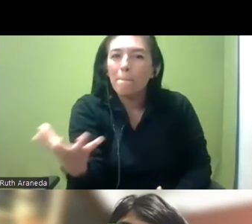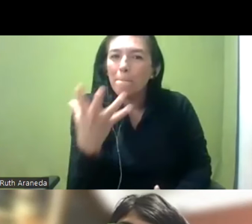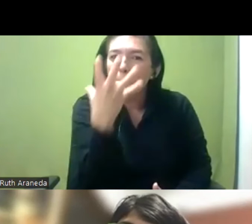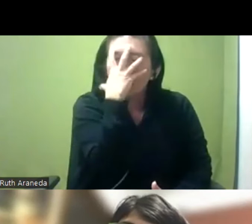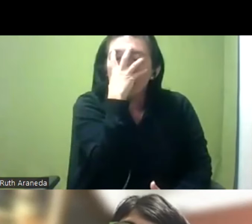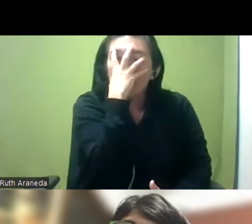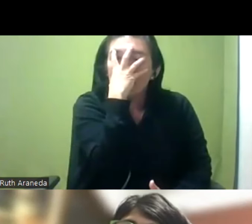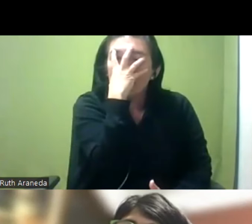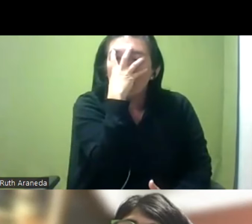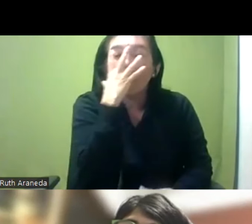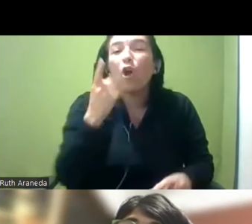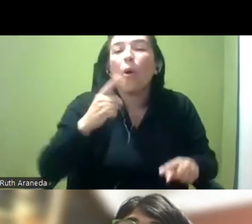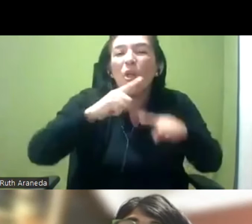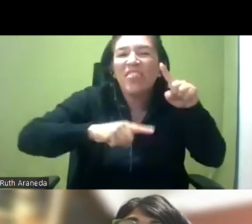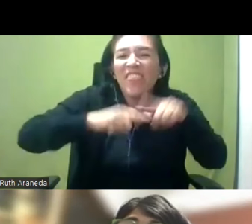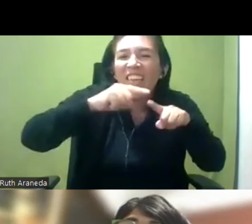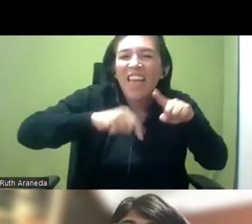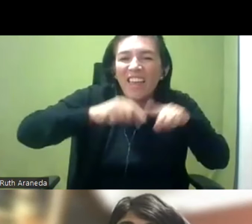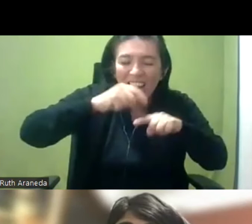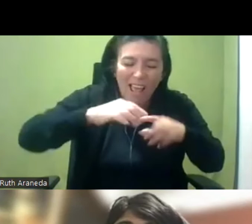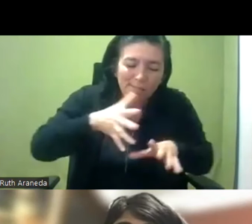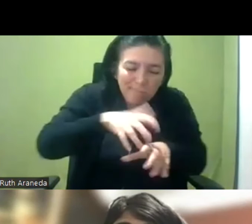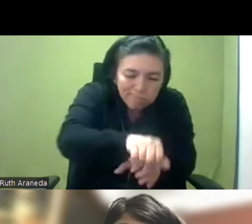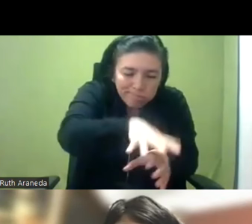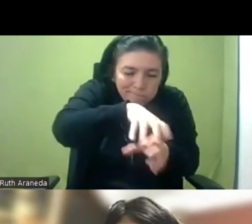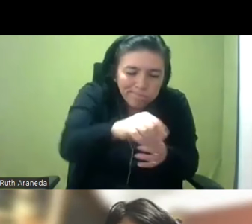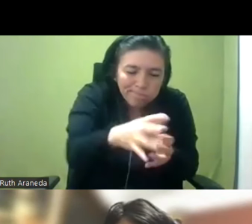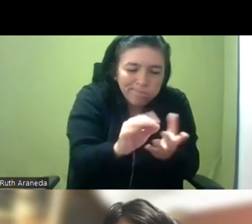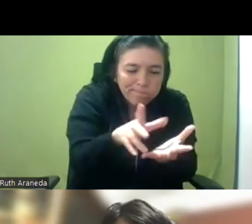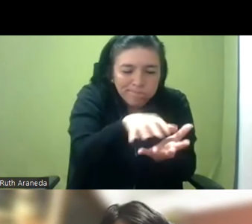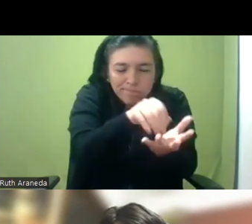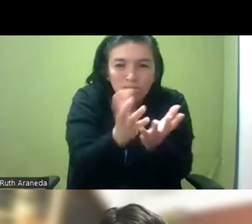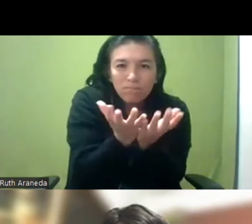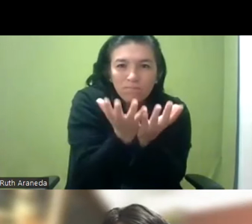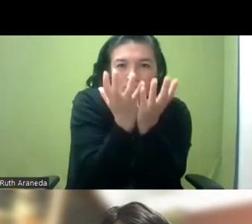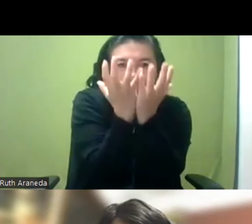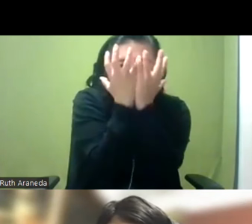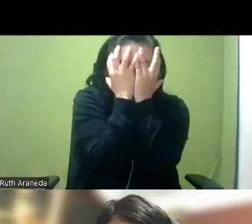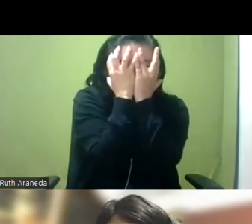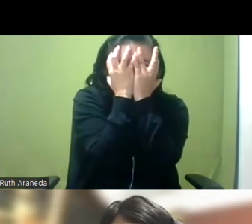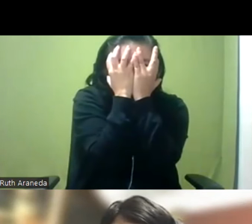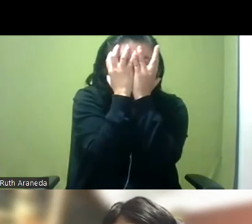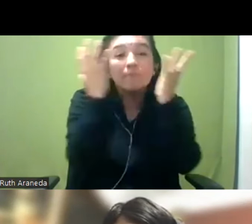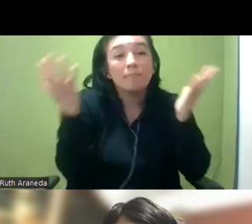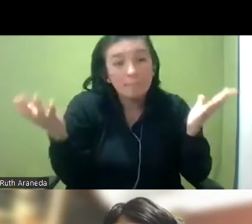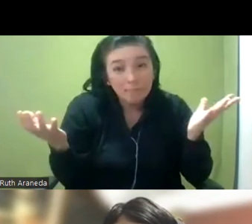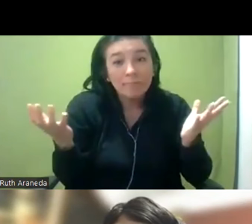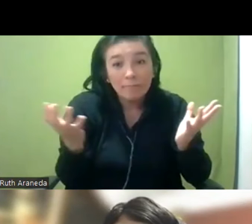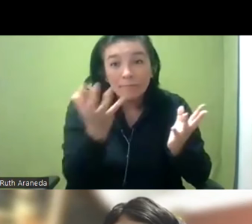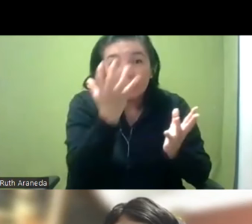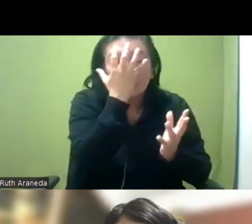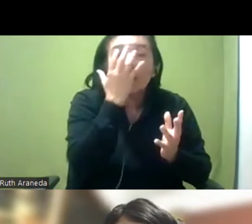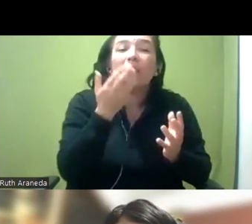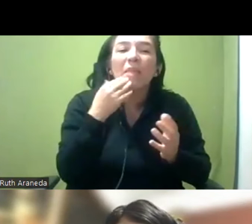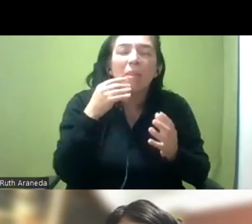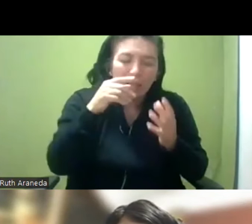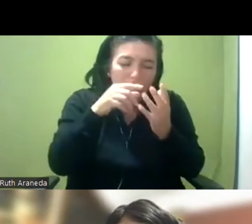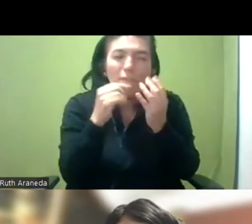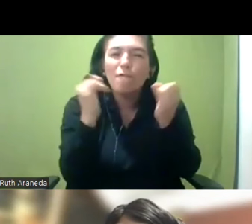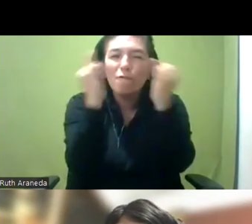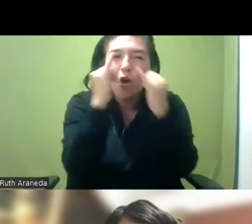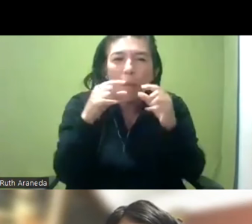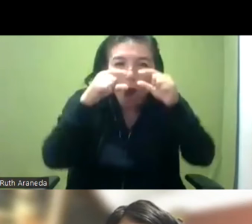de arcilla, de arena, diferentes componentes, y se les hacía ojos,